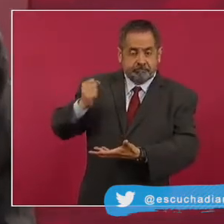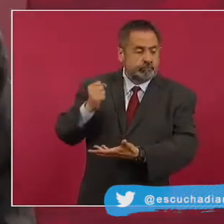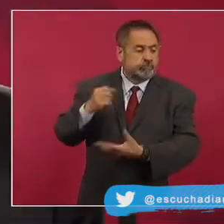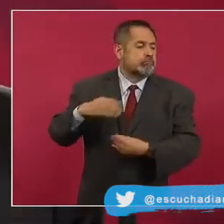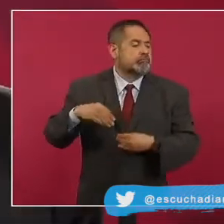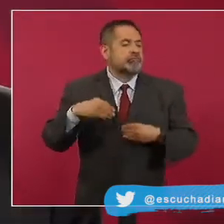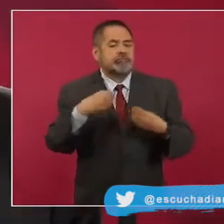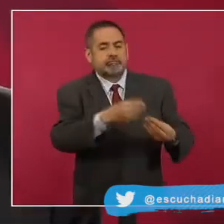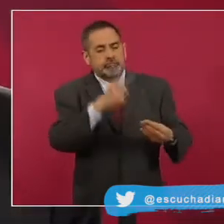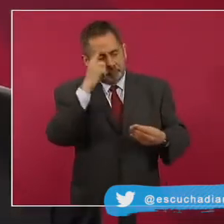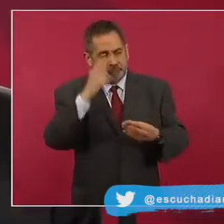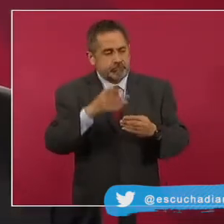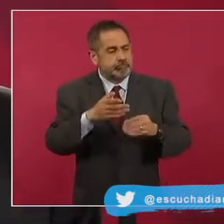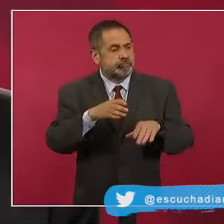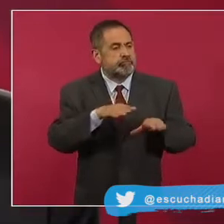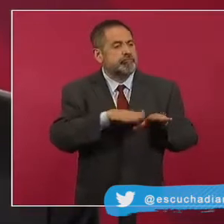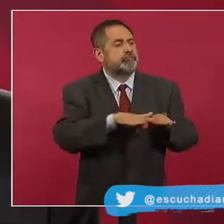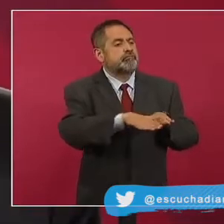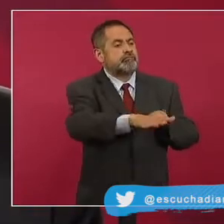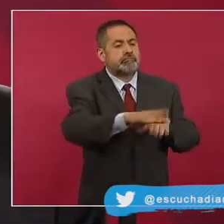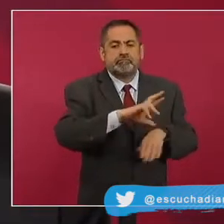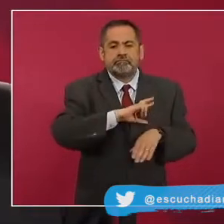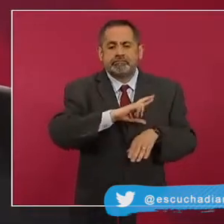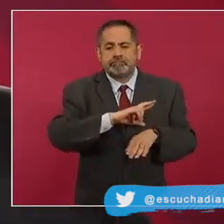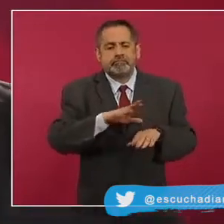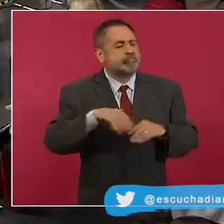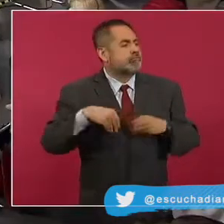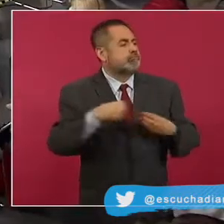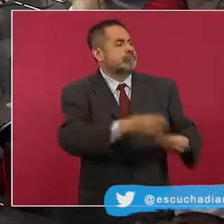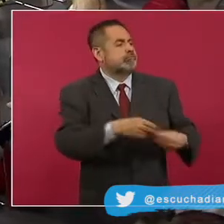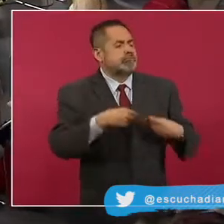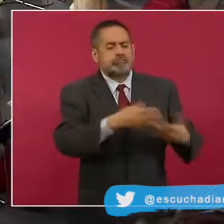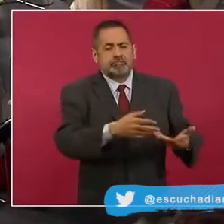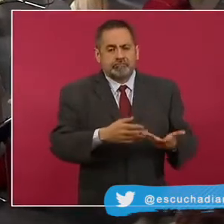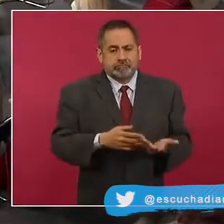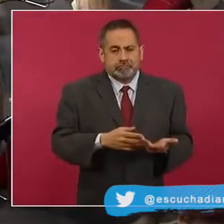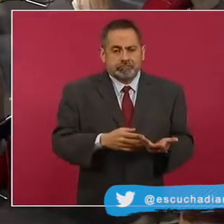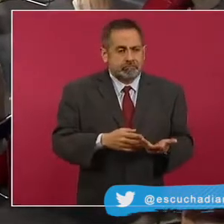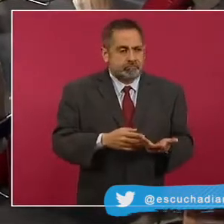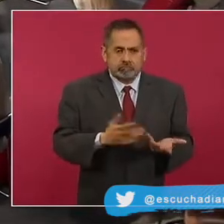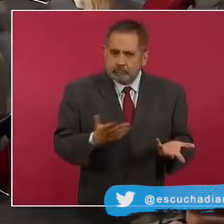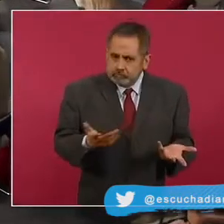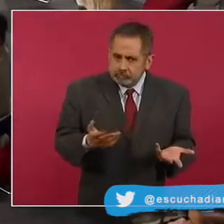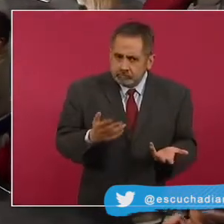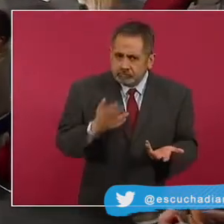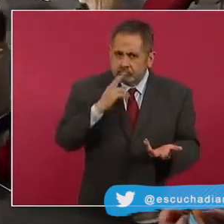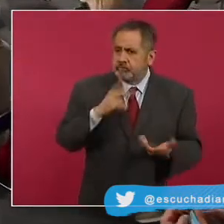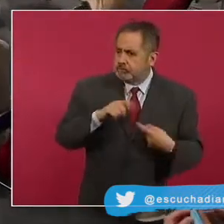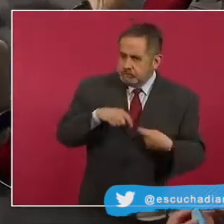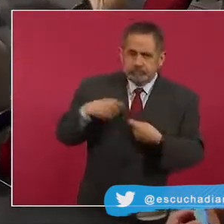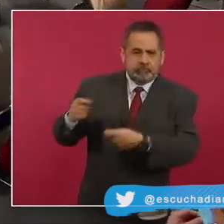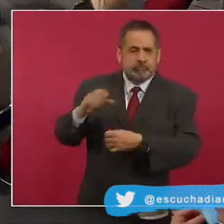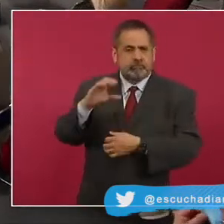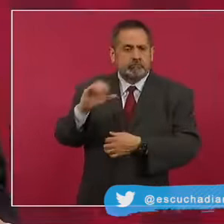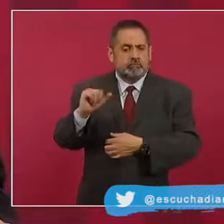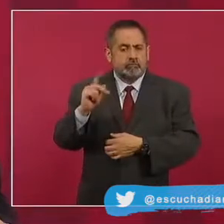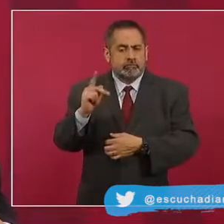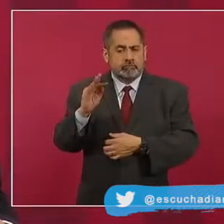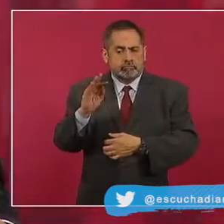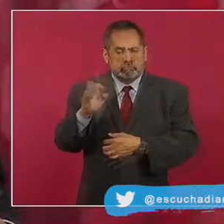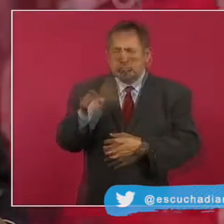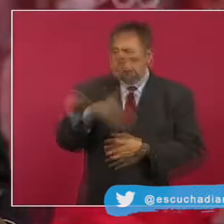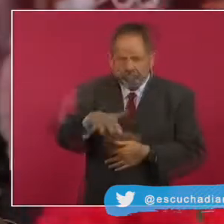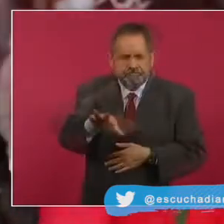su gobierno no insulta a nadie y además le recuerda por si lo había olvidado que méxico no es una colonia